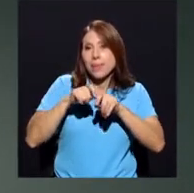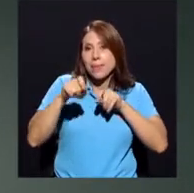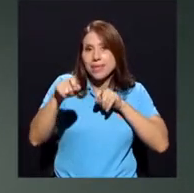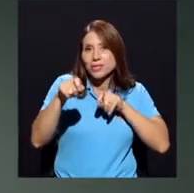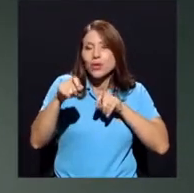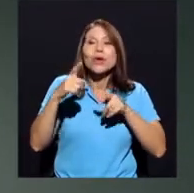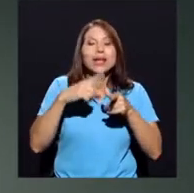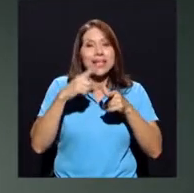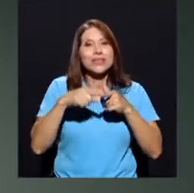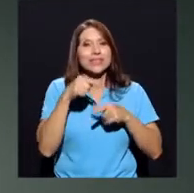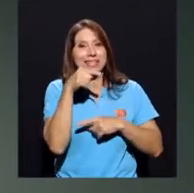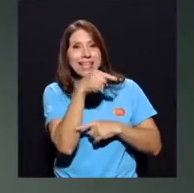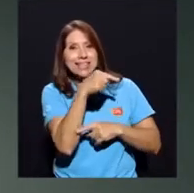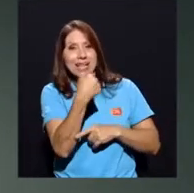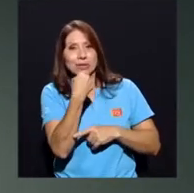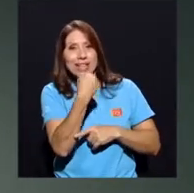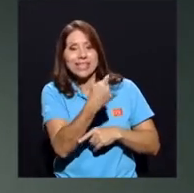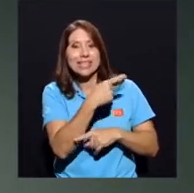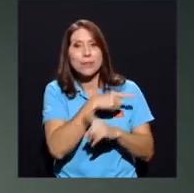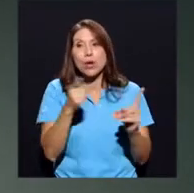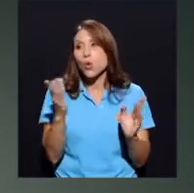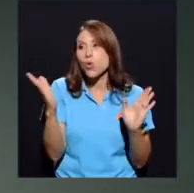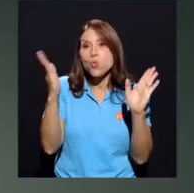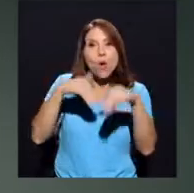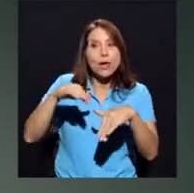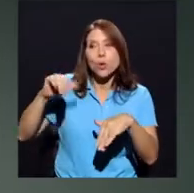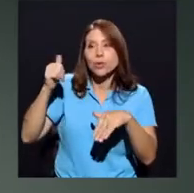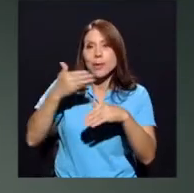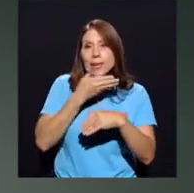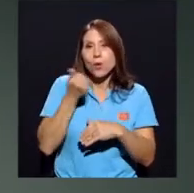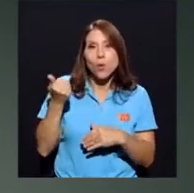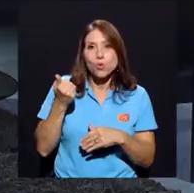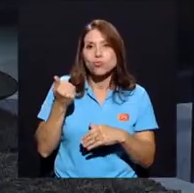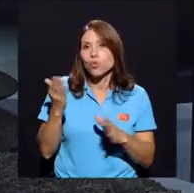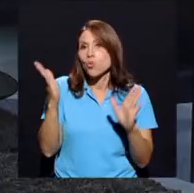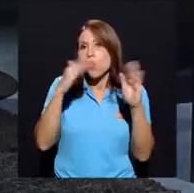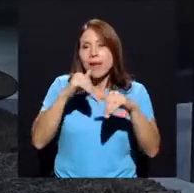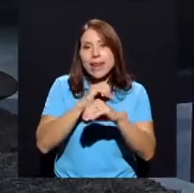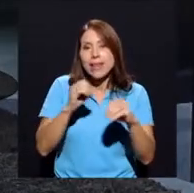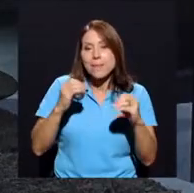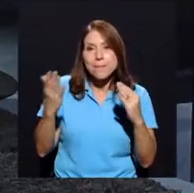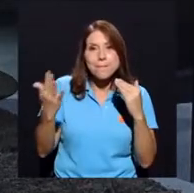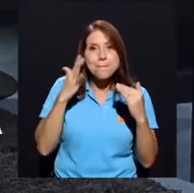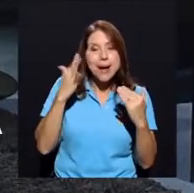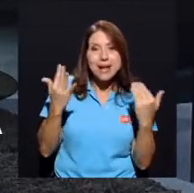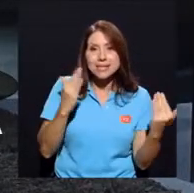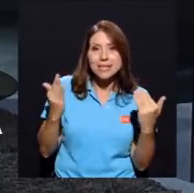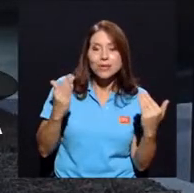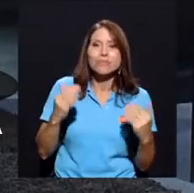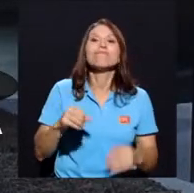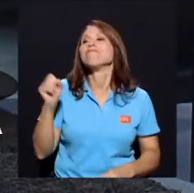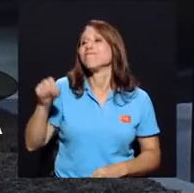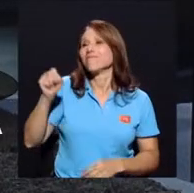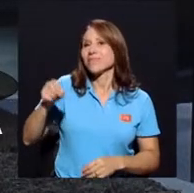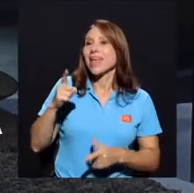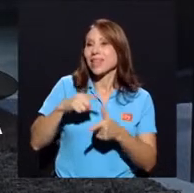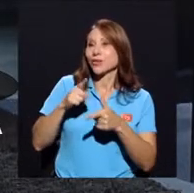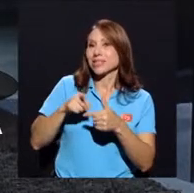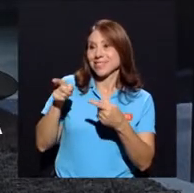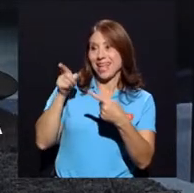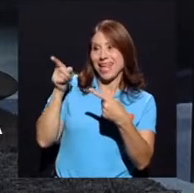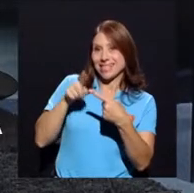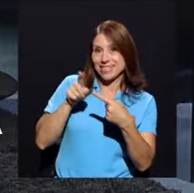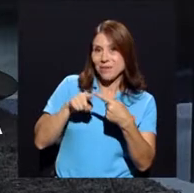defectos que tenga pero no hay otro mejor ni ningún y nikisch de la próxima sí y claro aquí nosotros somos estamos en bachillerato entonces el tema